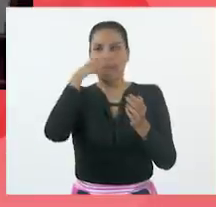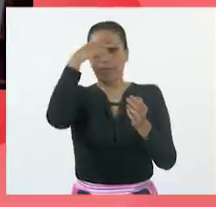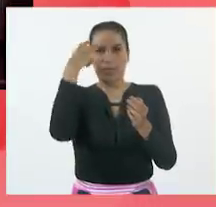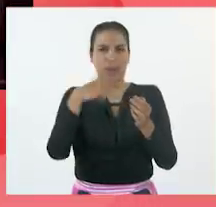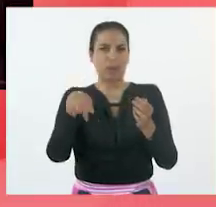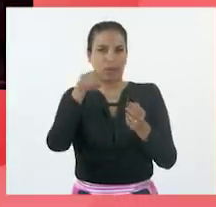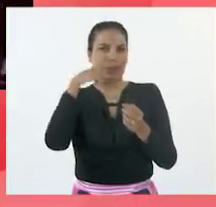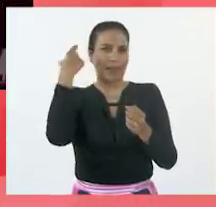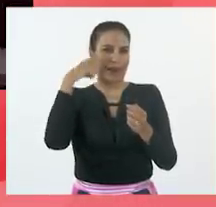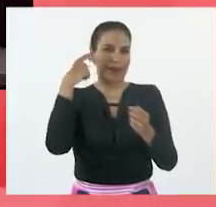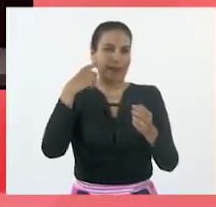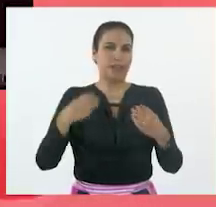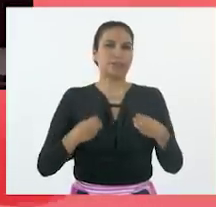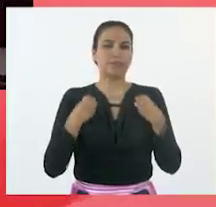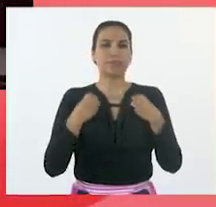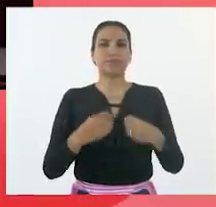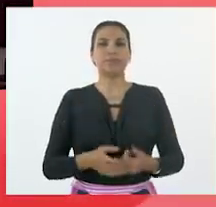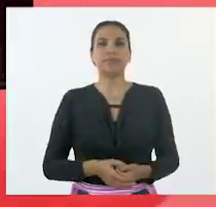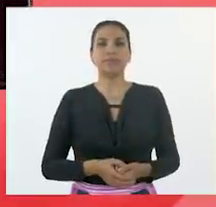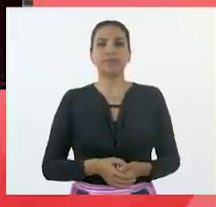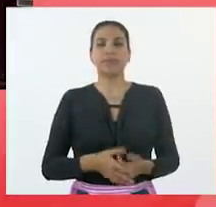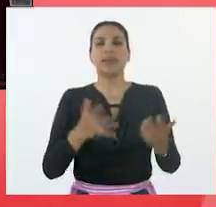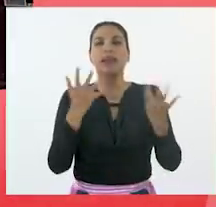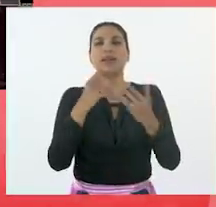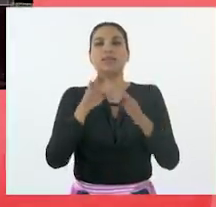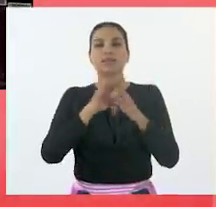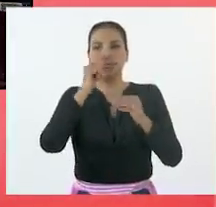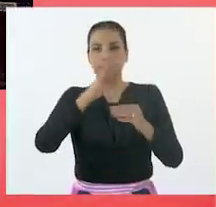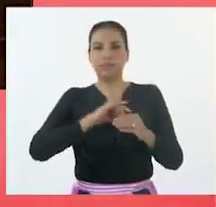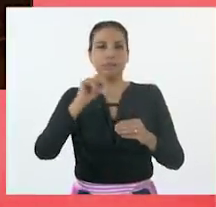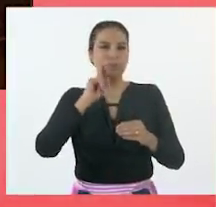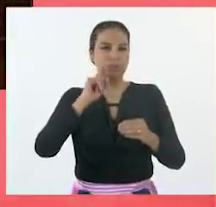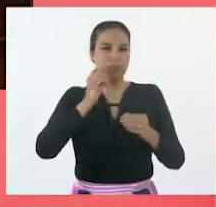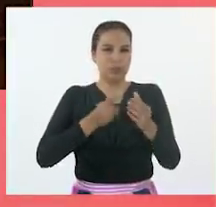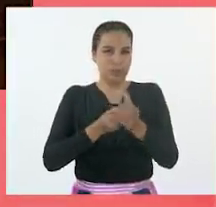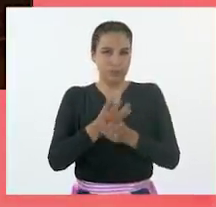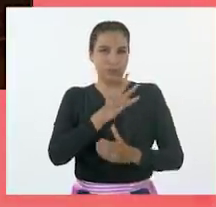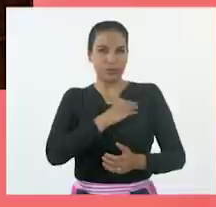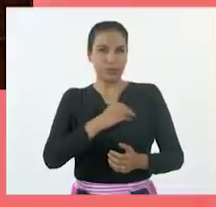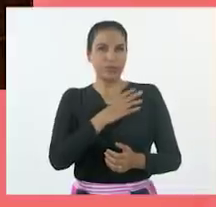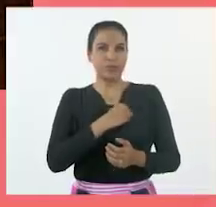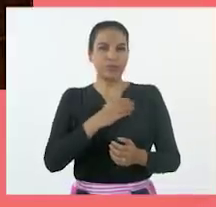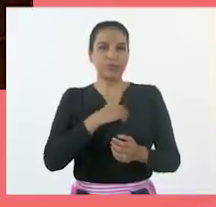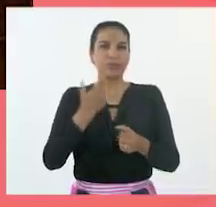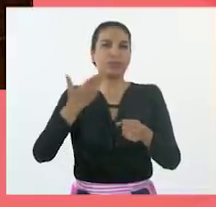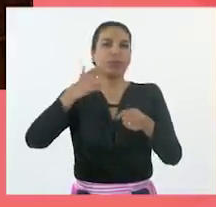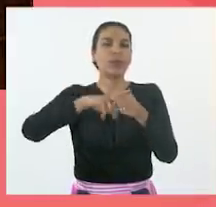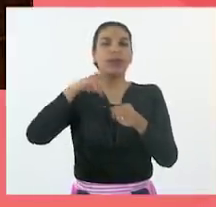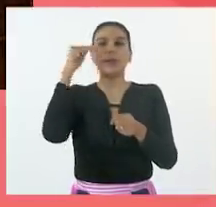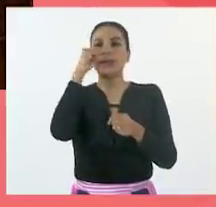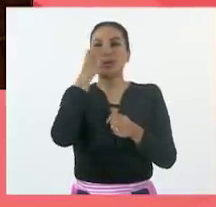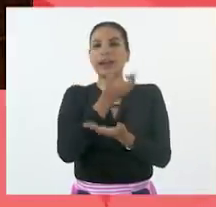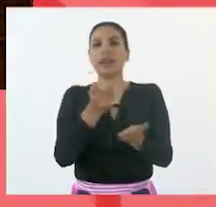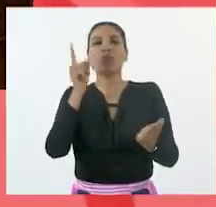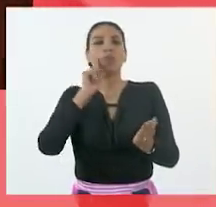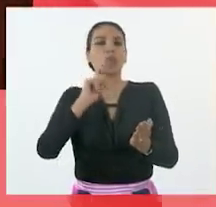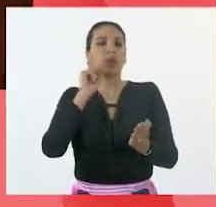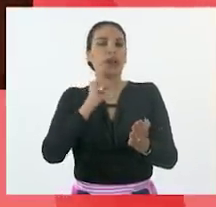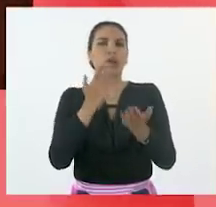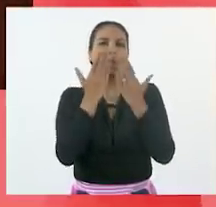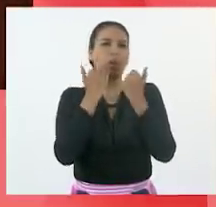mexicanos y queretanos. Hacer la maternidad, es decir, un hospital gratuito para mujeres